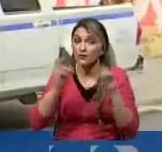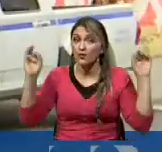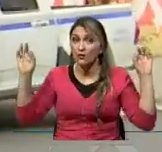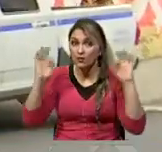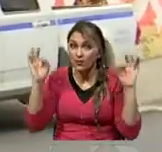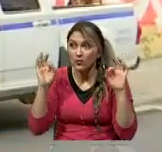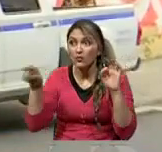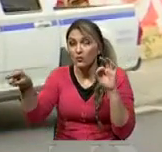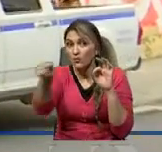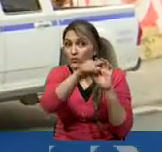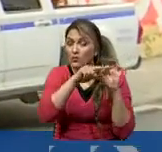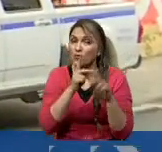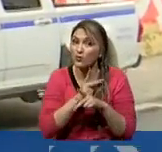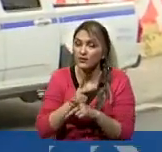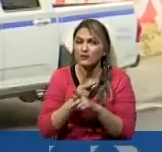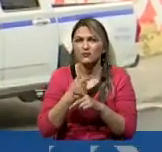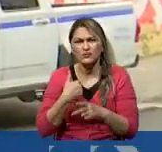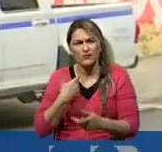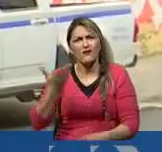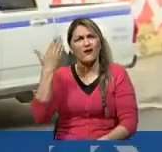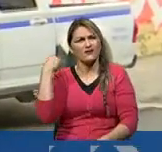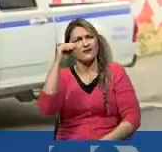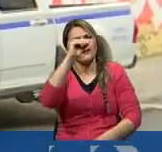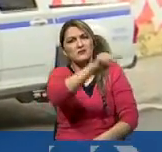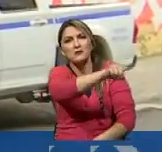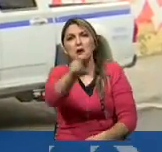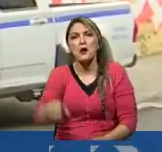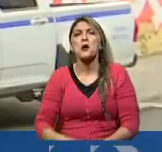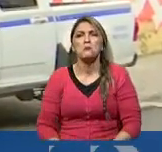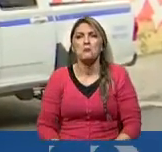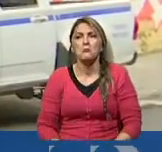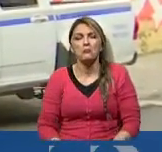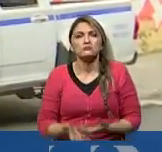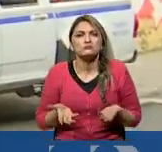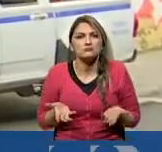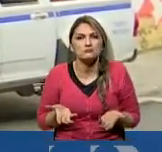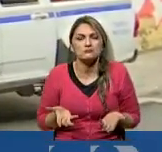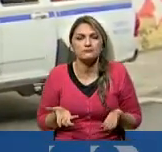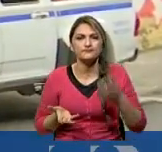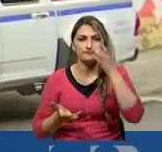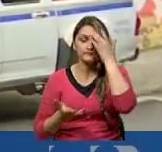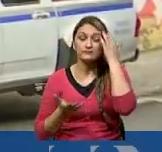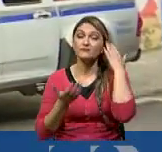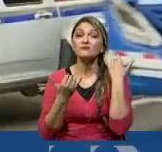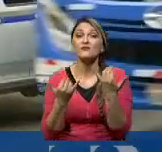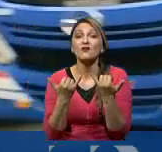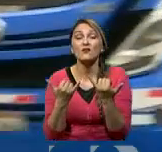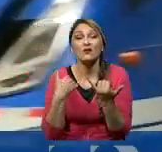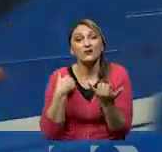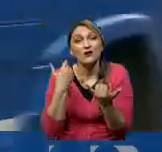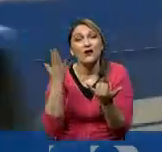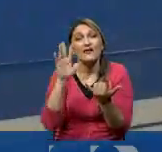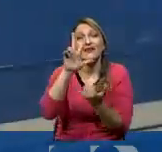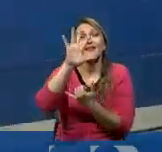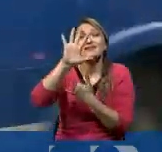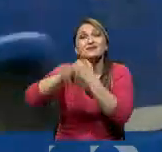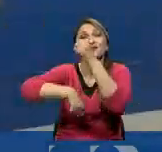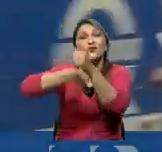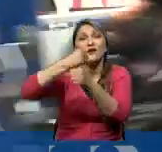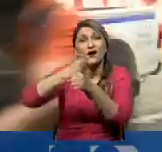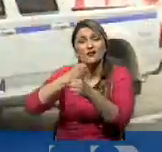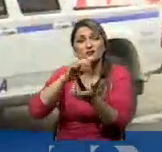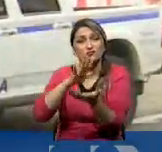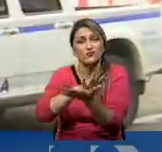Son 35 años de vida de la institución y no se ha hecho nunca un mantenimiento en instalaciones eléctricas, en agua